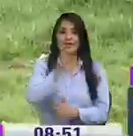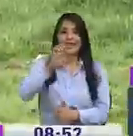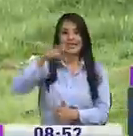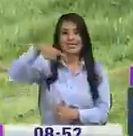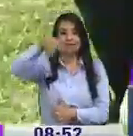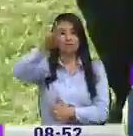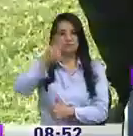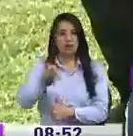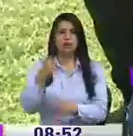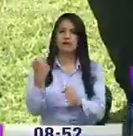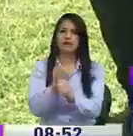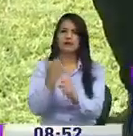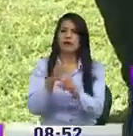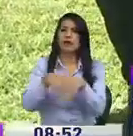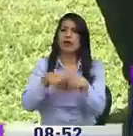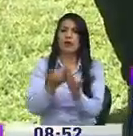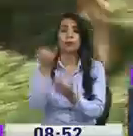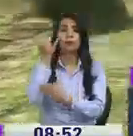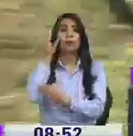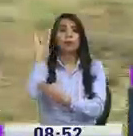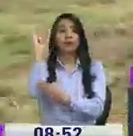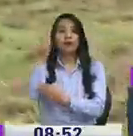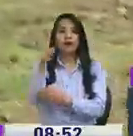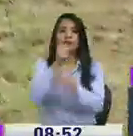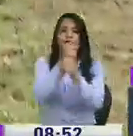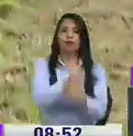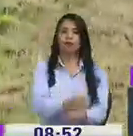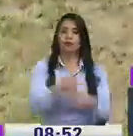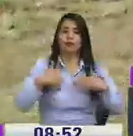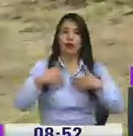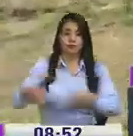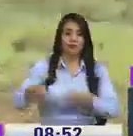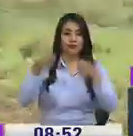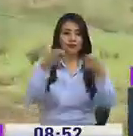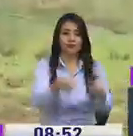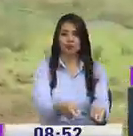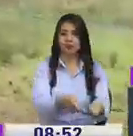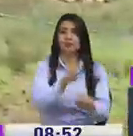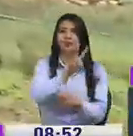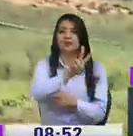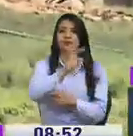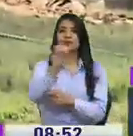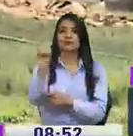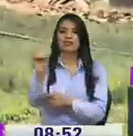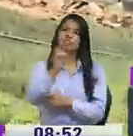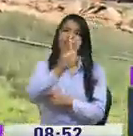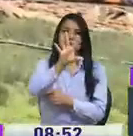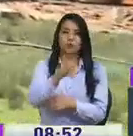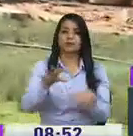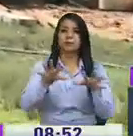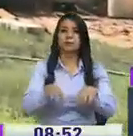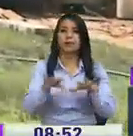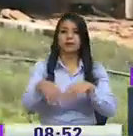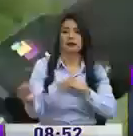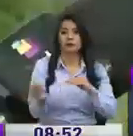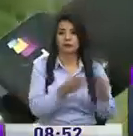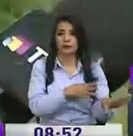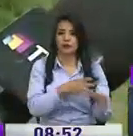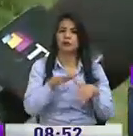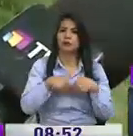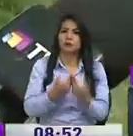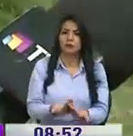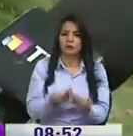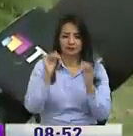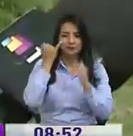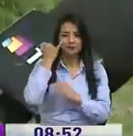un biodigestor en la Fundación Acción Animal, que alberga a 250 perros abandonados.